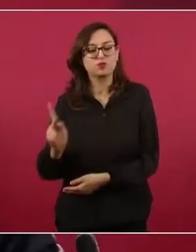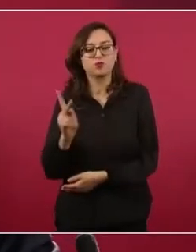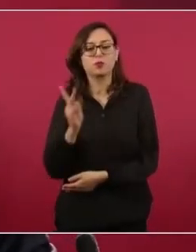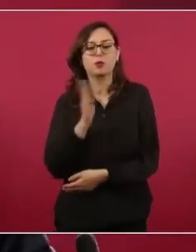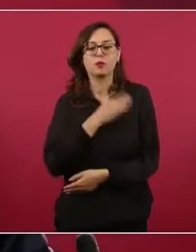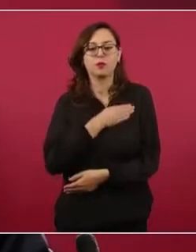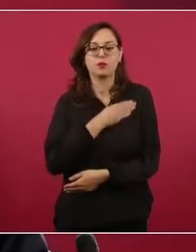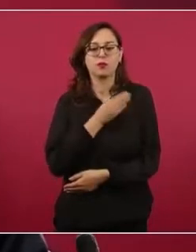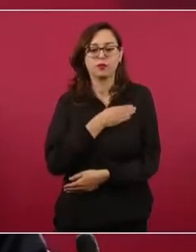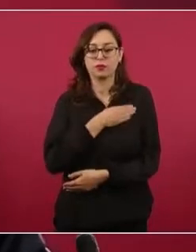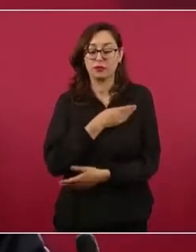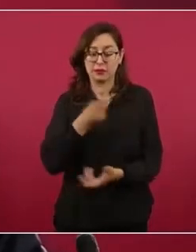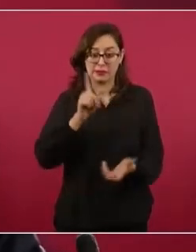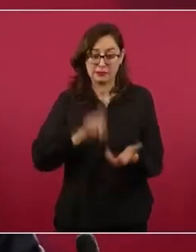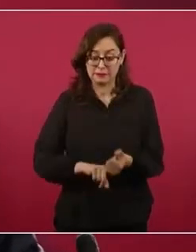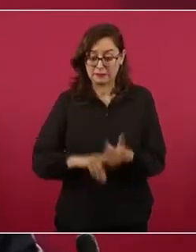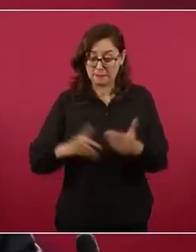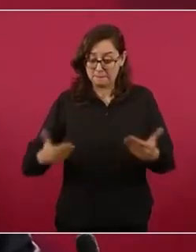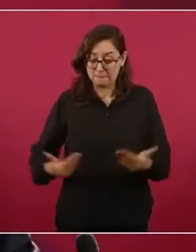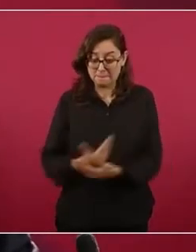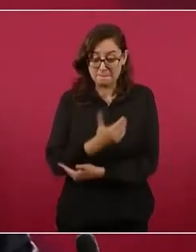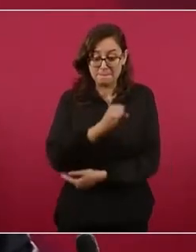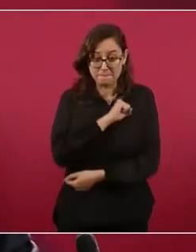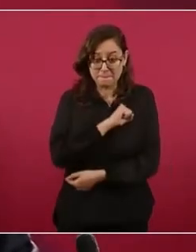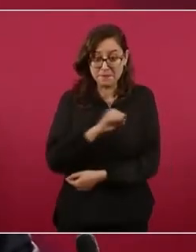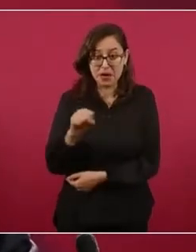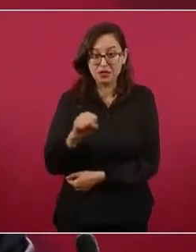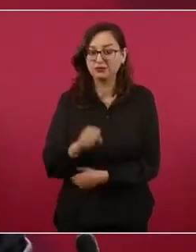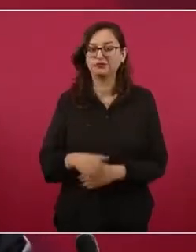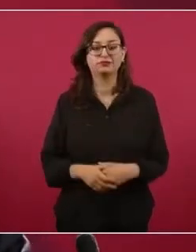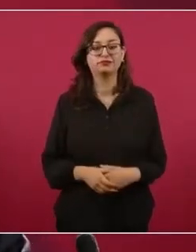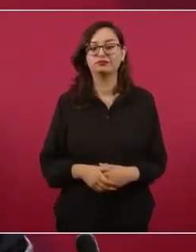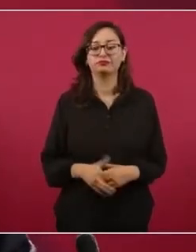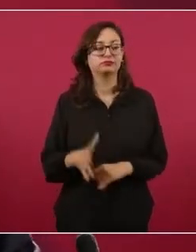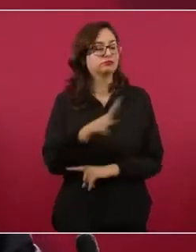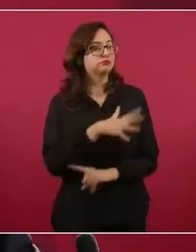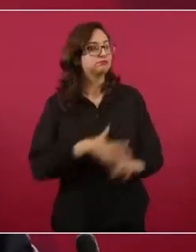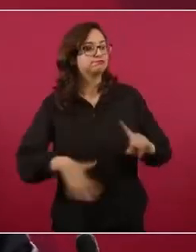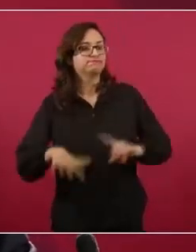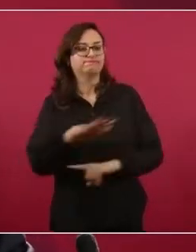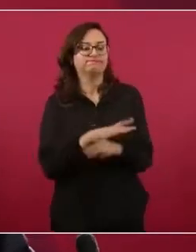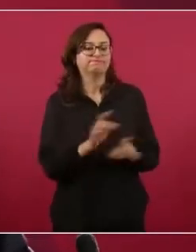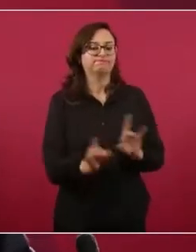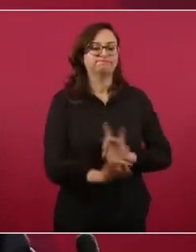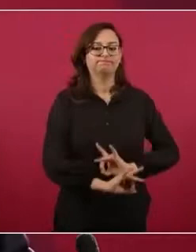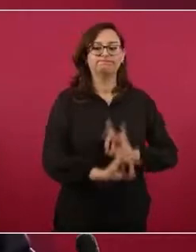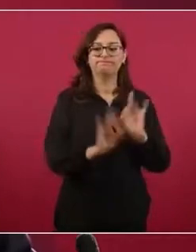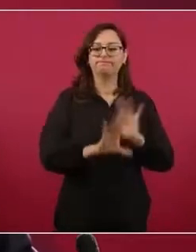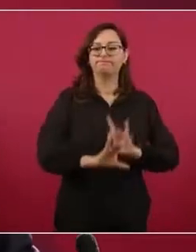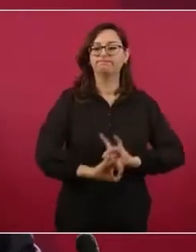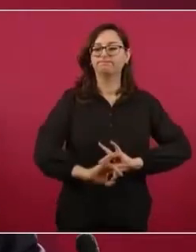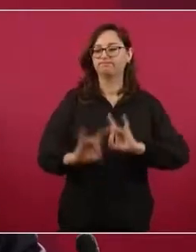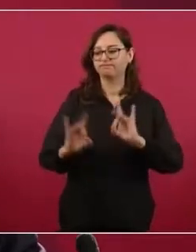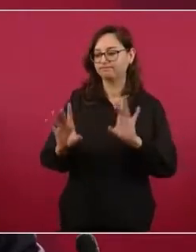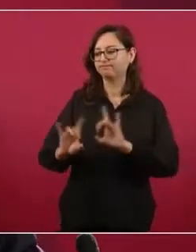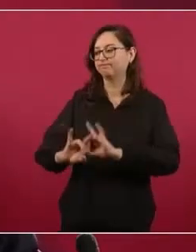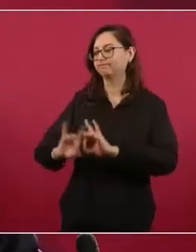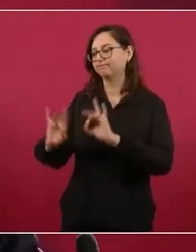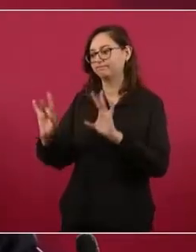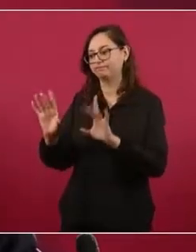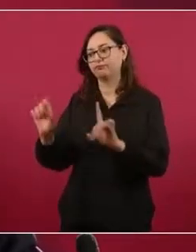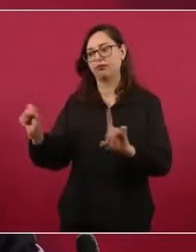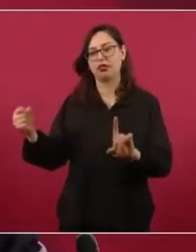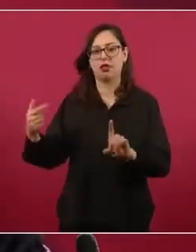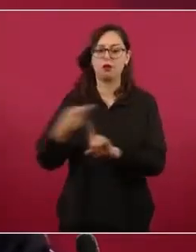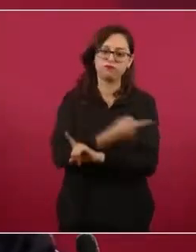no somos malos por naturaleza, son las circunstancias las que llevan a algunos a tomar el camino de las